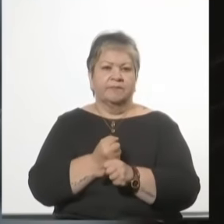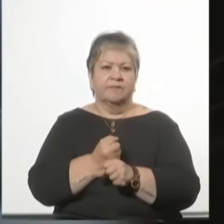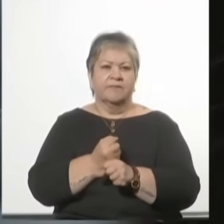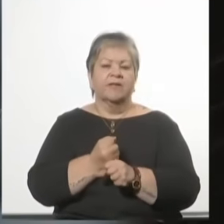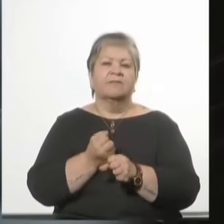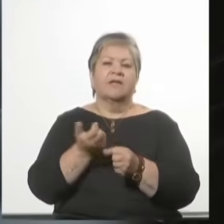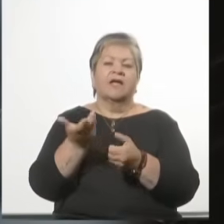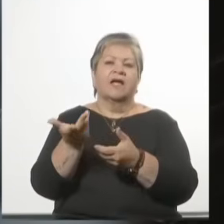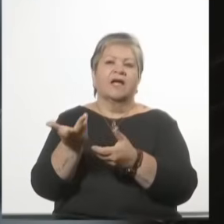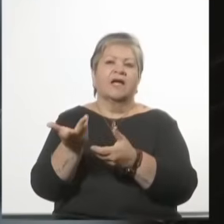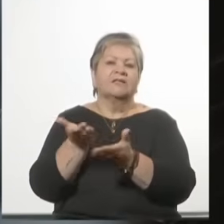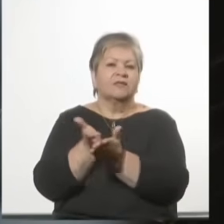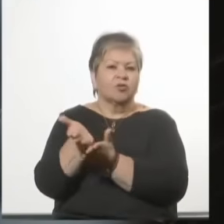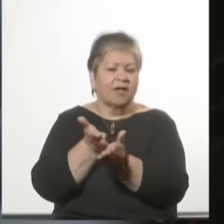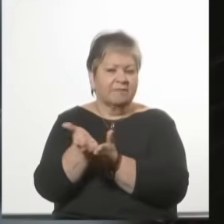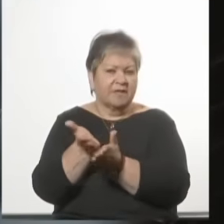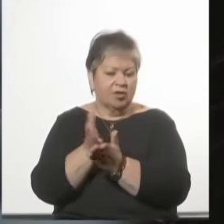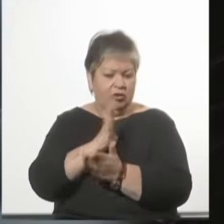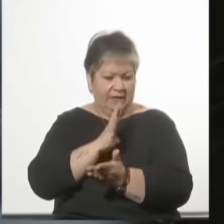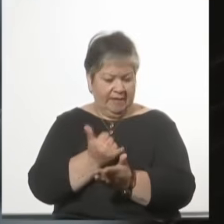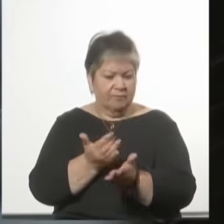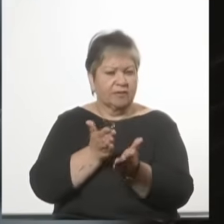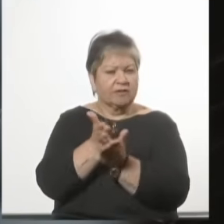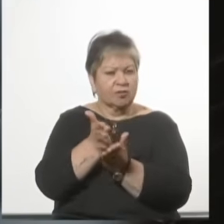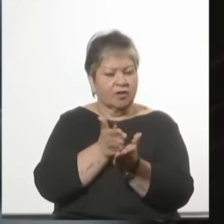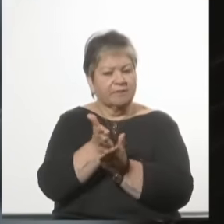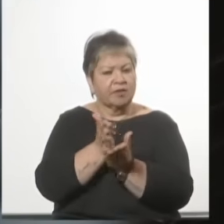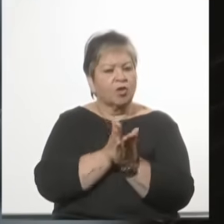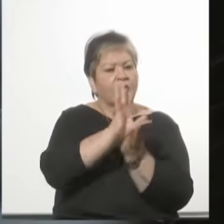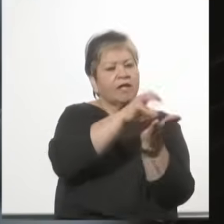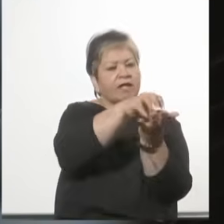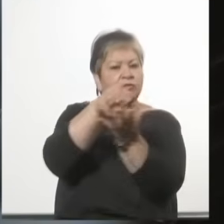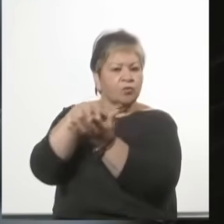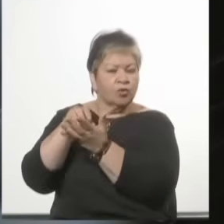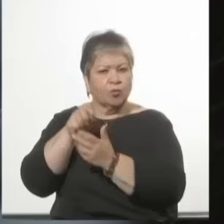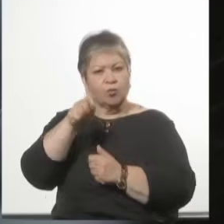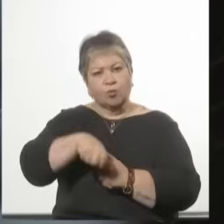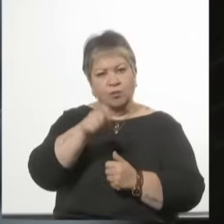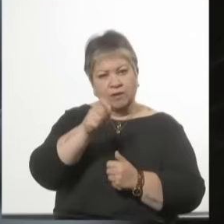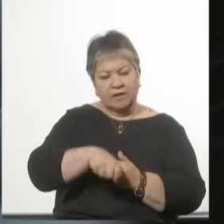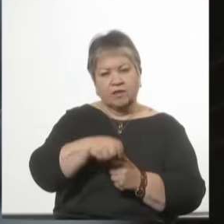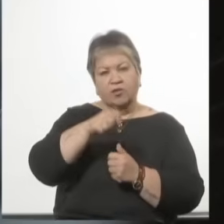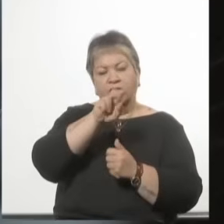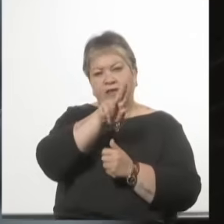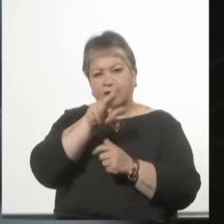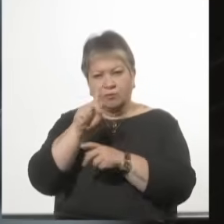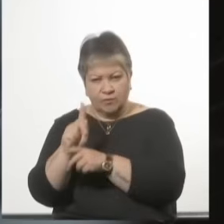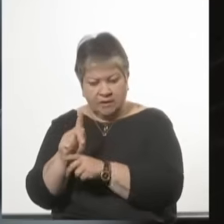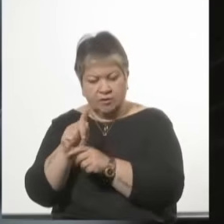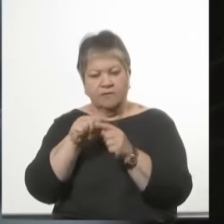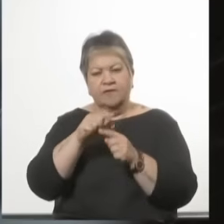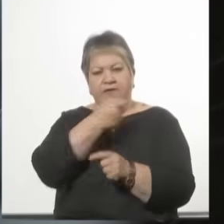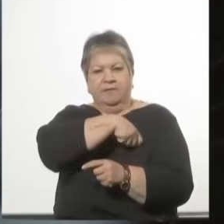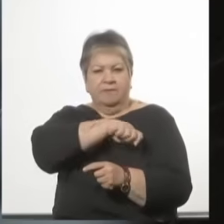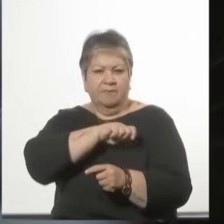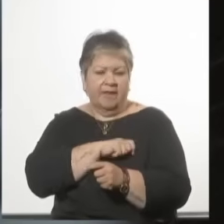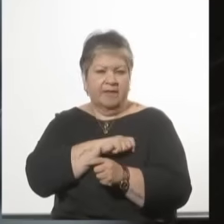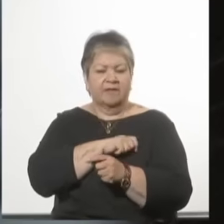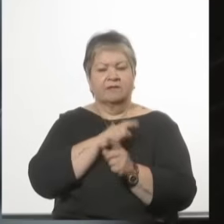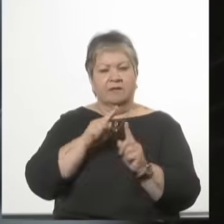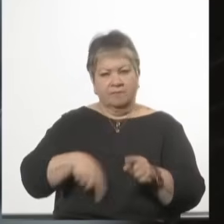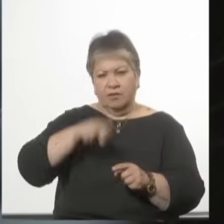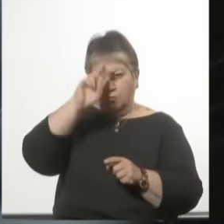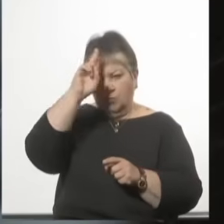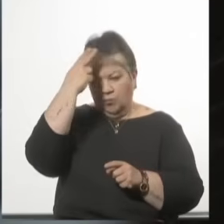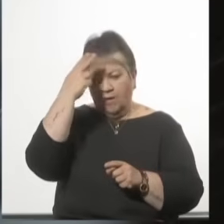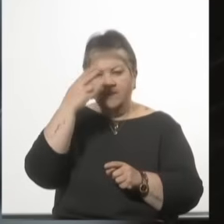contamos con el asesoramiento de prestigiosos estudios jurídicos internacionales, tanto del Reino Unido como de España, así como a nivel local.